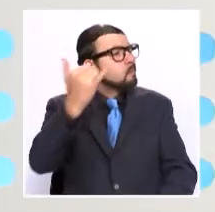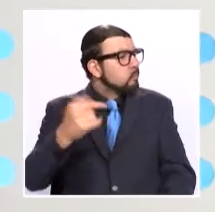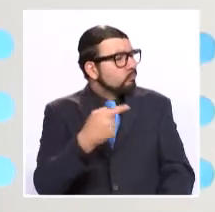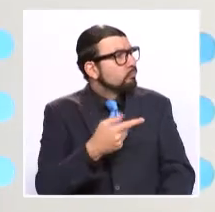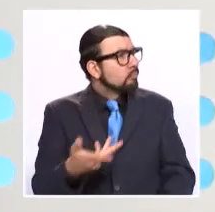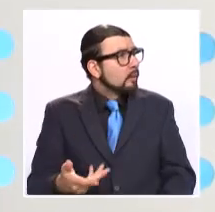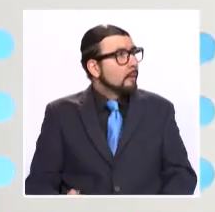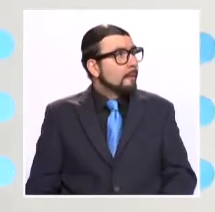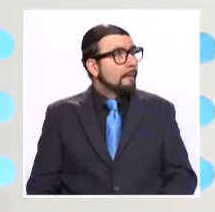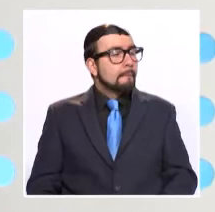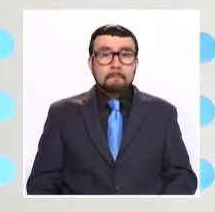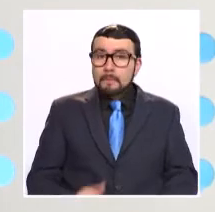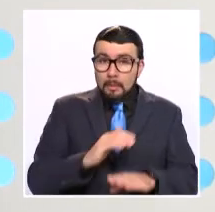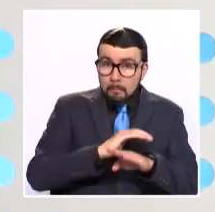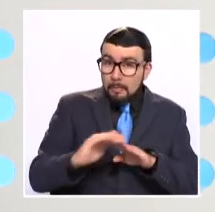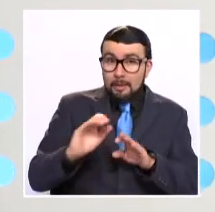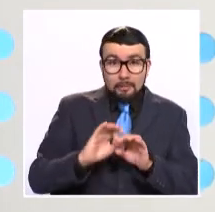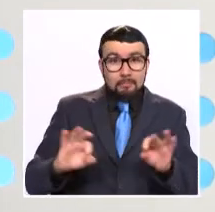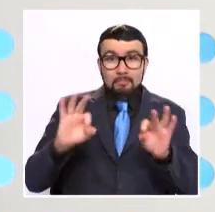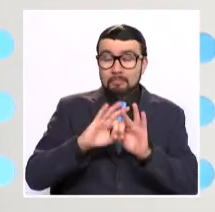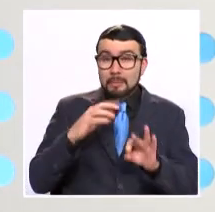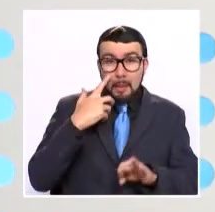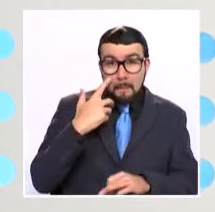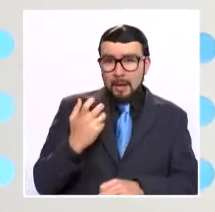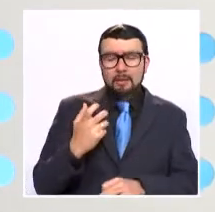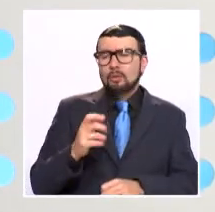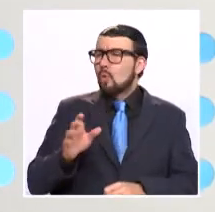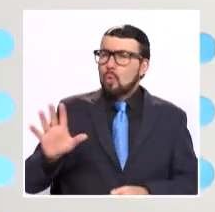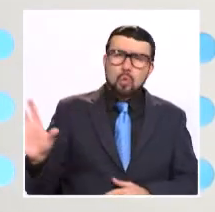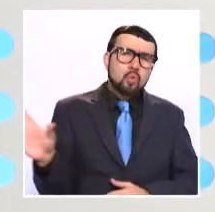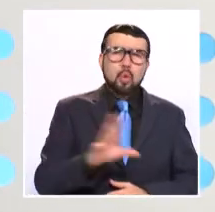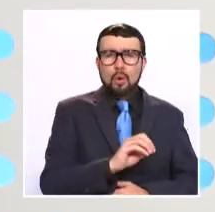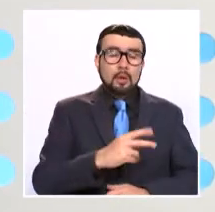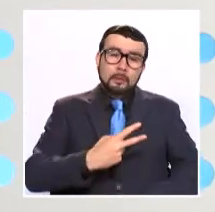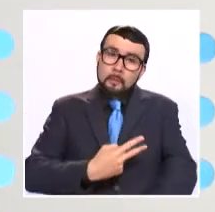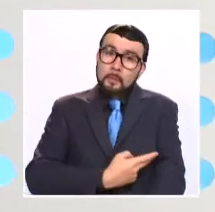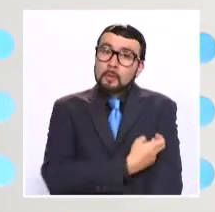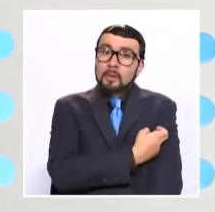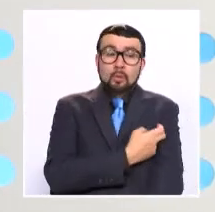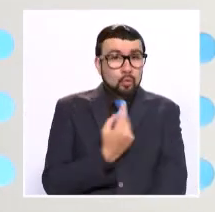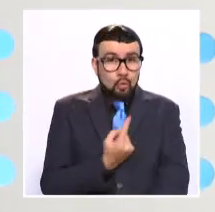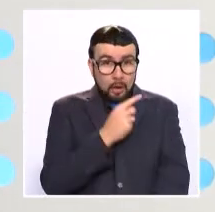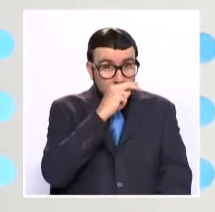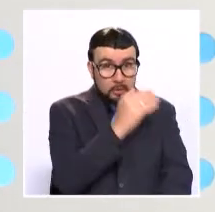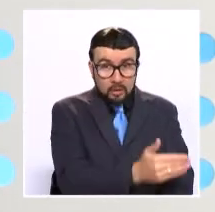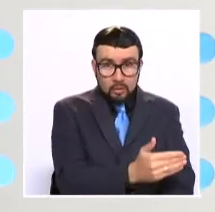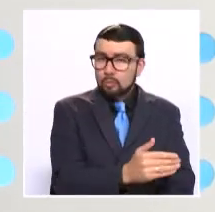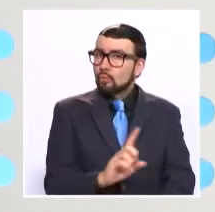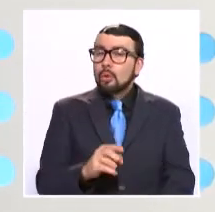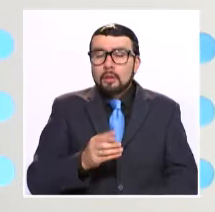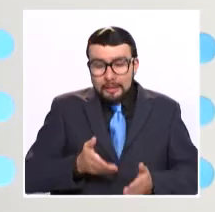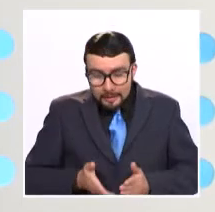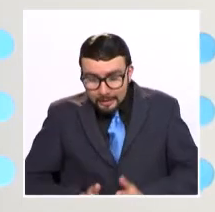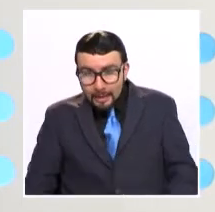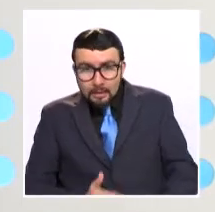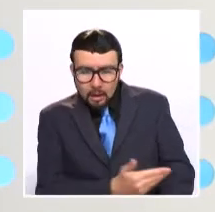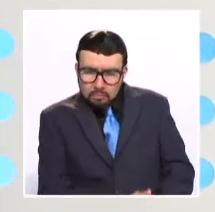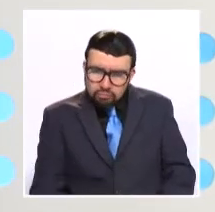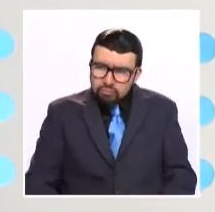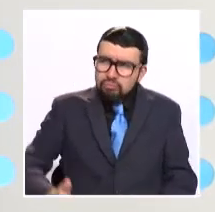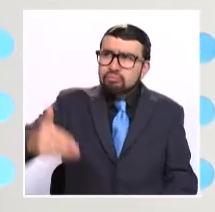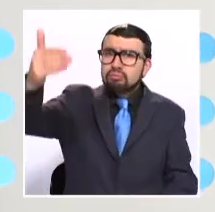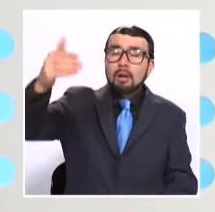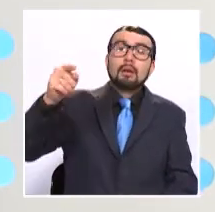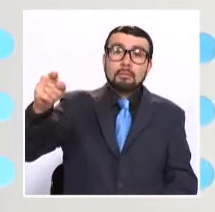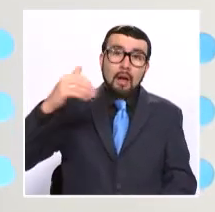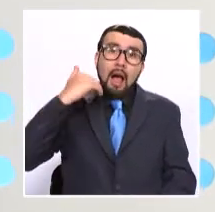La invitación más grande es a decirles a todos, vacunación no es solo de los niños, vacunación es desde el recién nacido hasta el adulto mayor. O